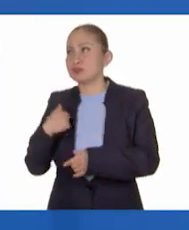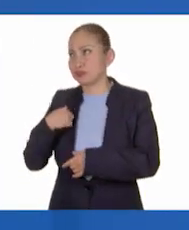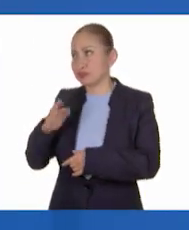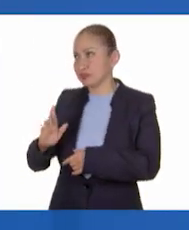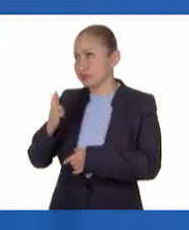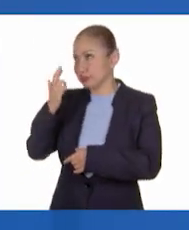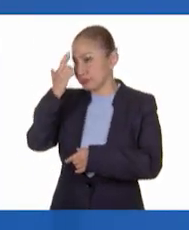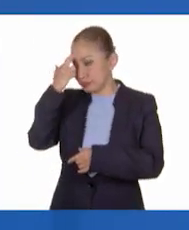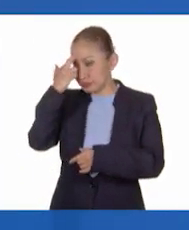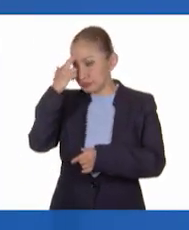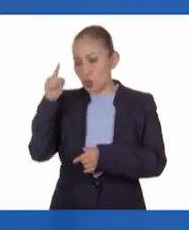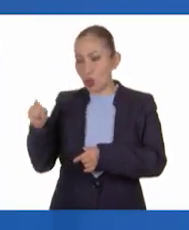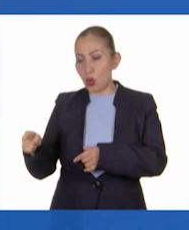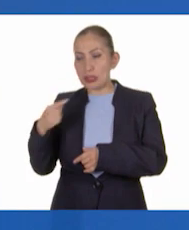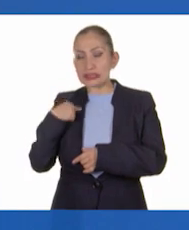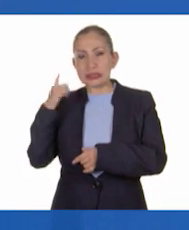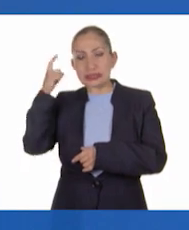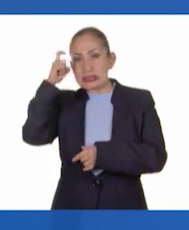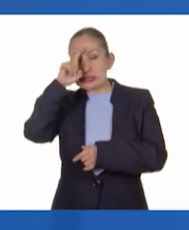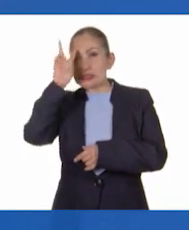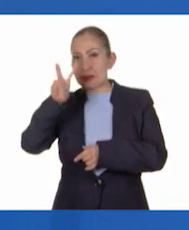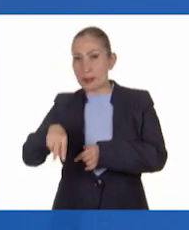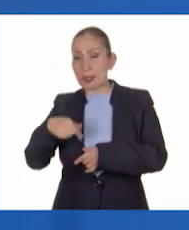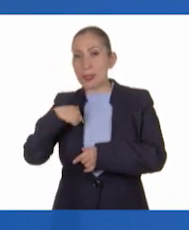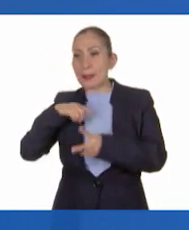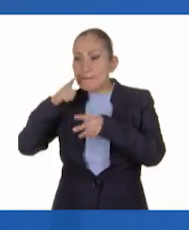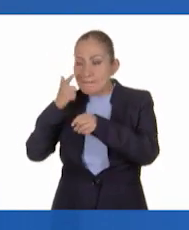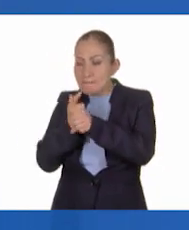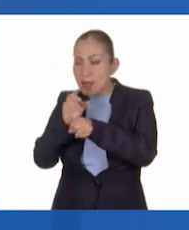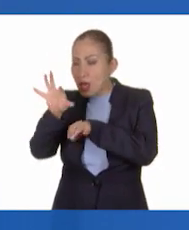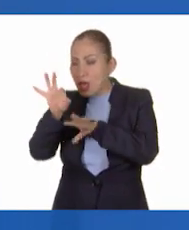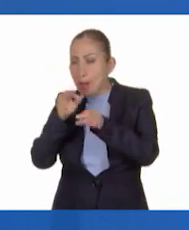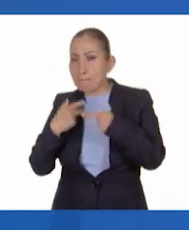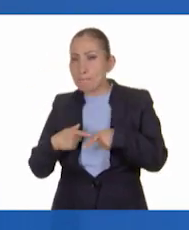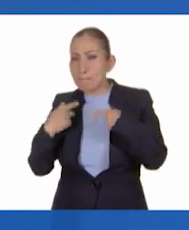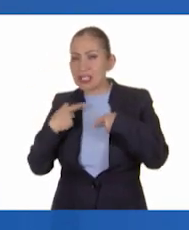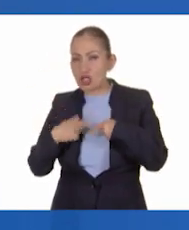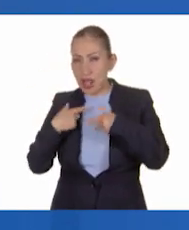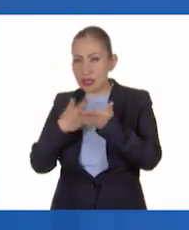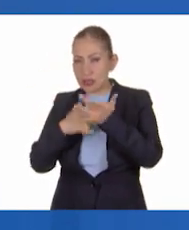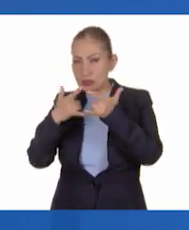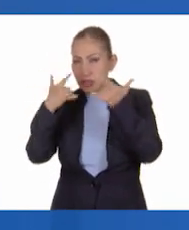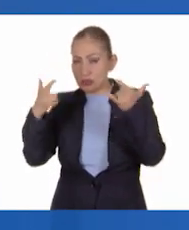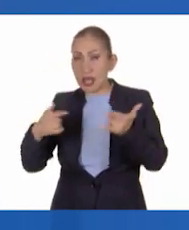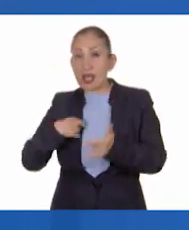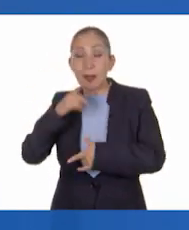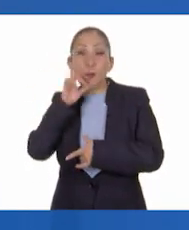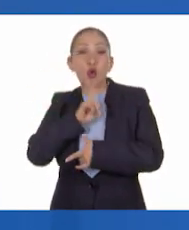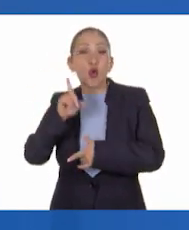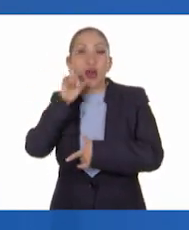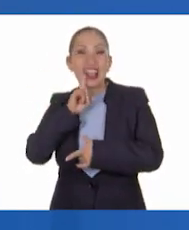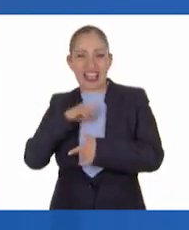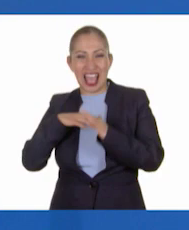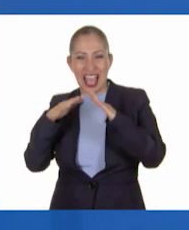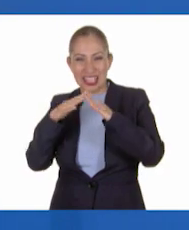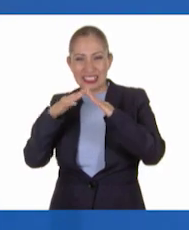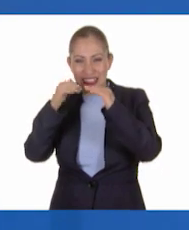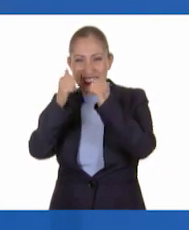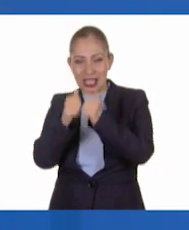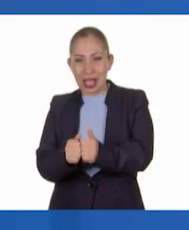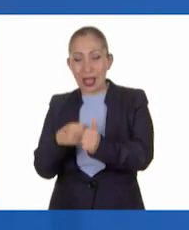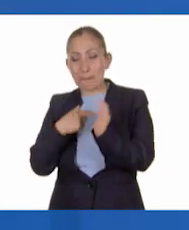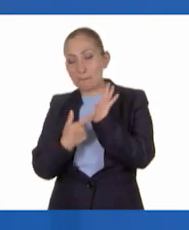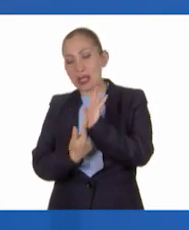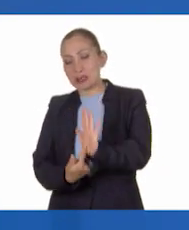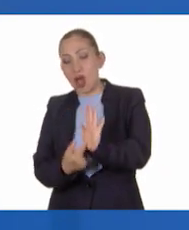que fue un reto para mí, para empezar, identificarlos. Y ayer dijimos que a la señora ama de casa, pues la presenta,